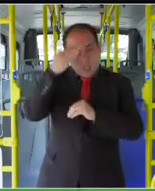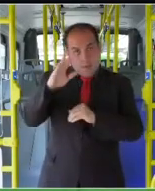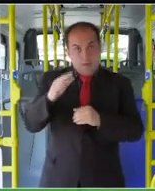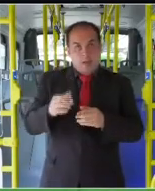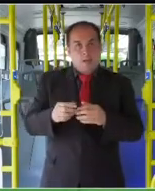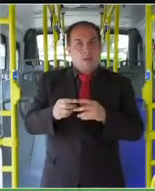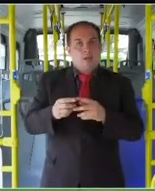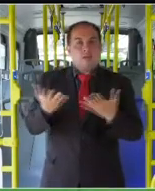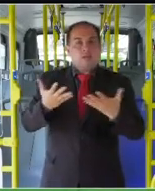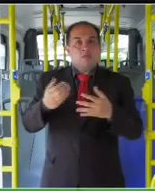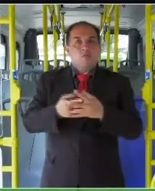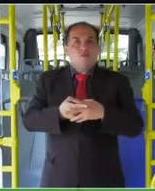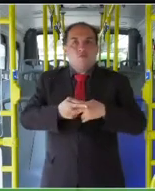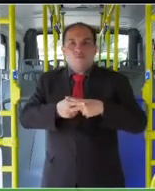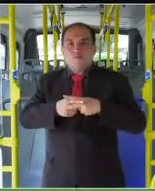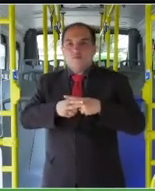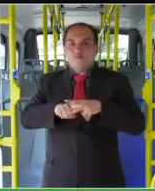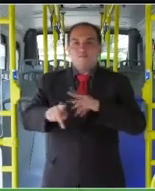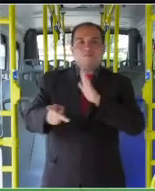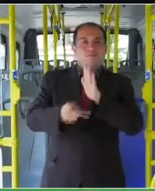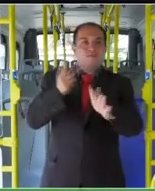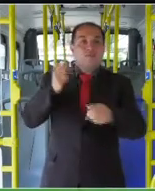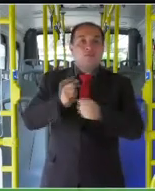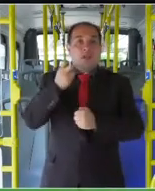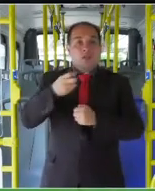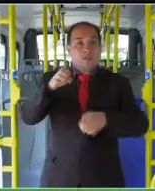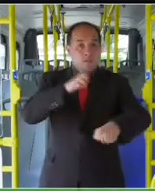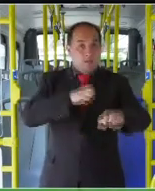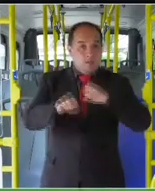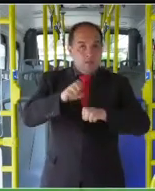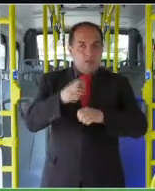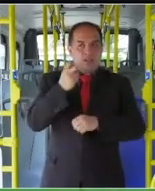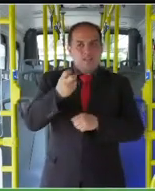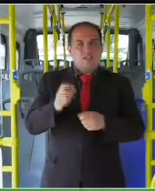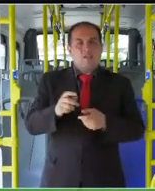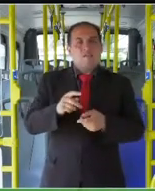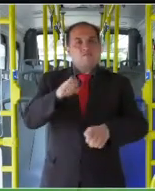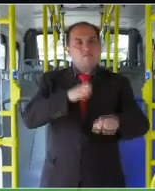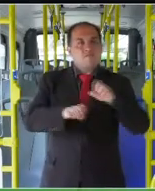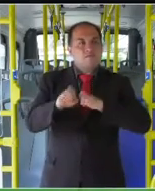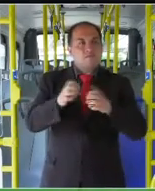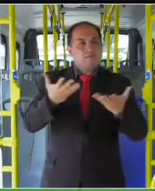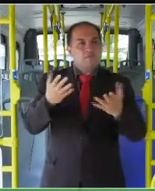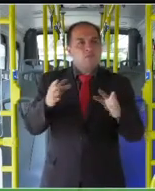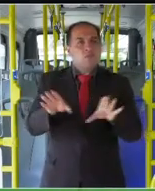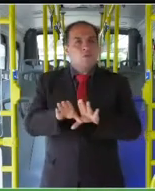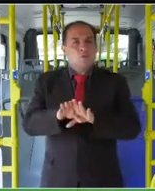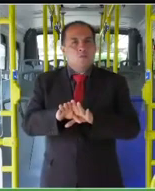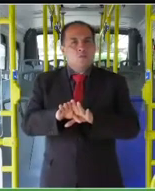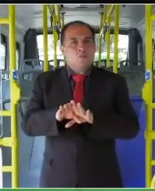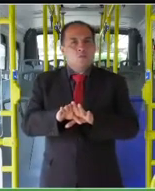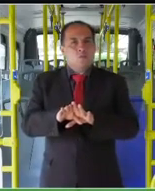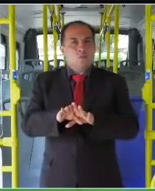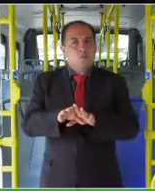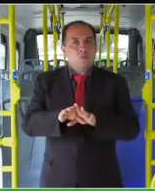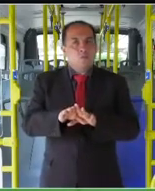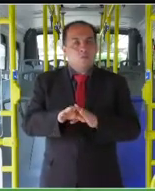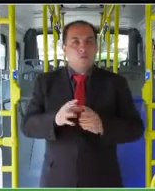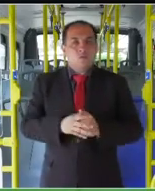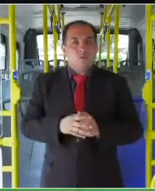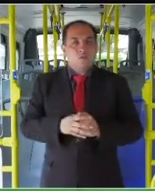esta empresa. Realmente se había convertido esta empresa en un espacio